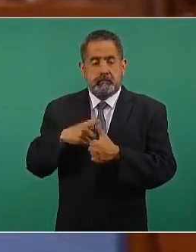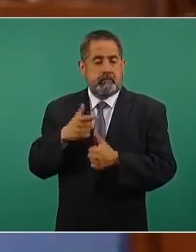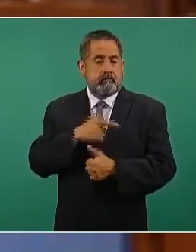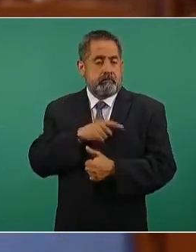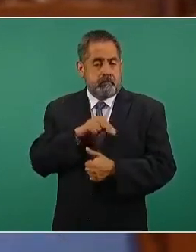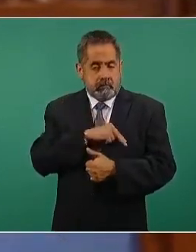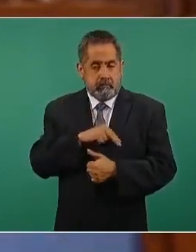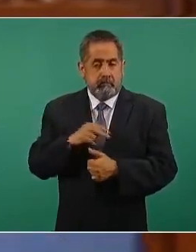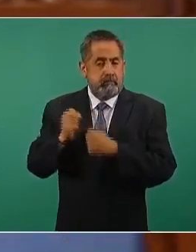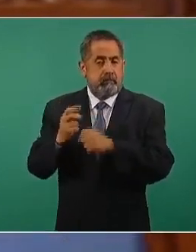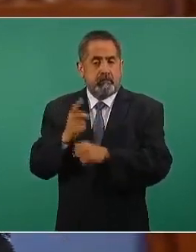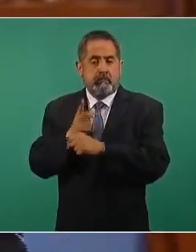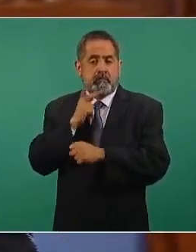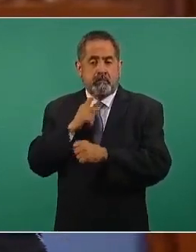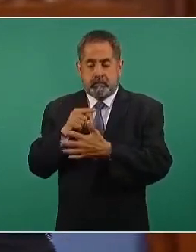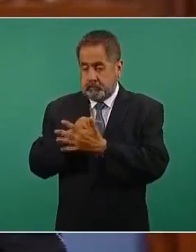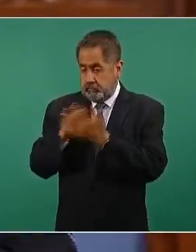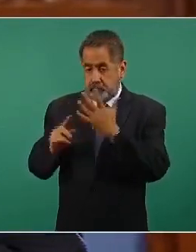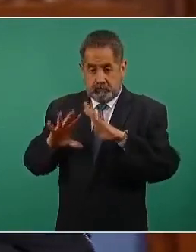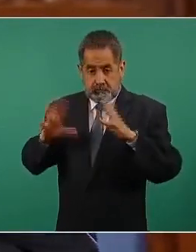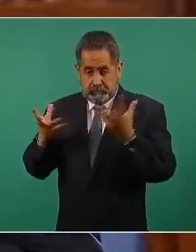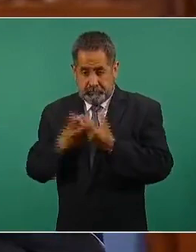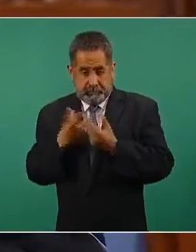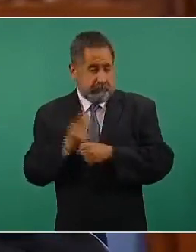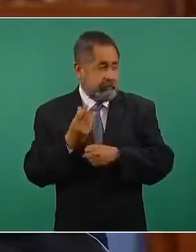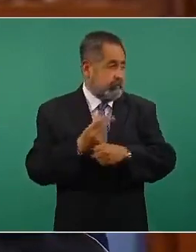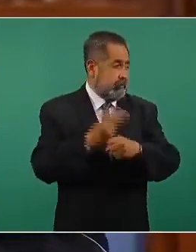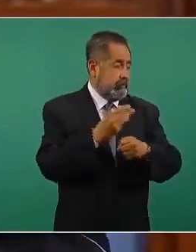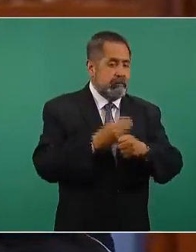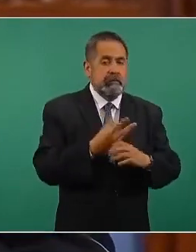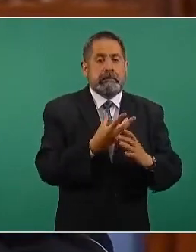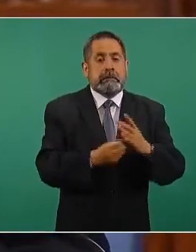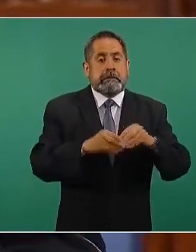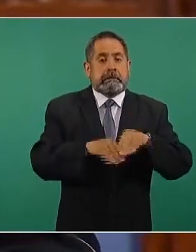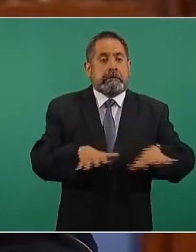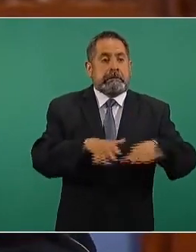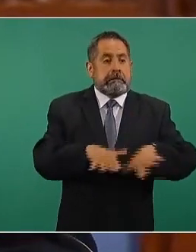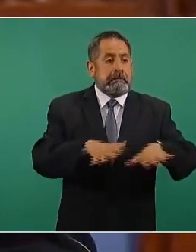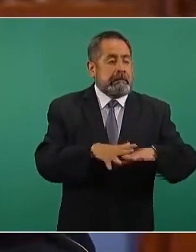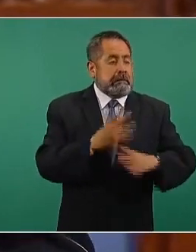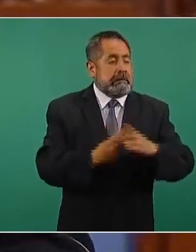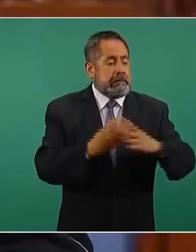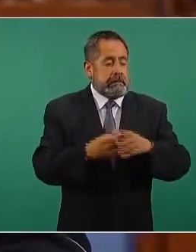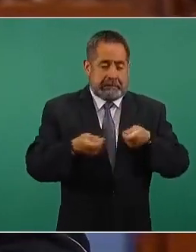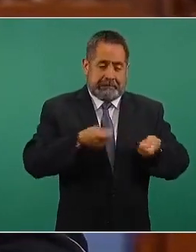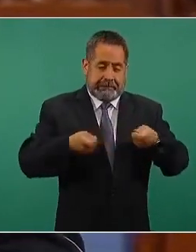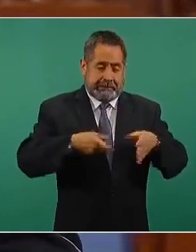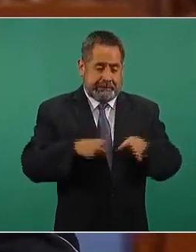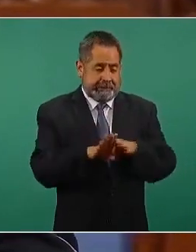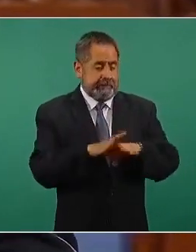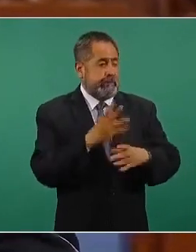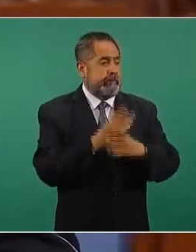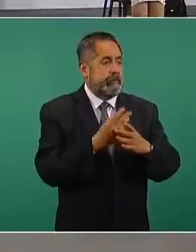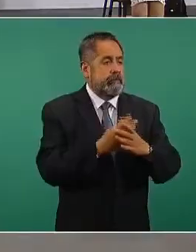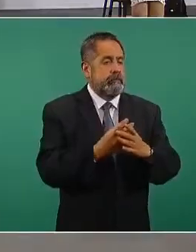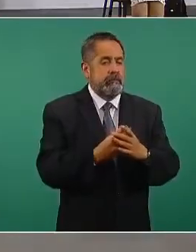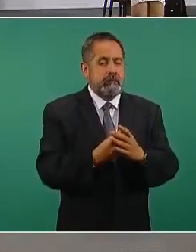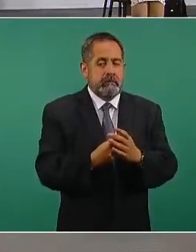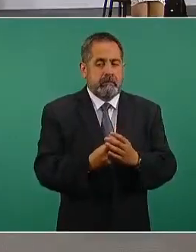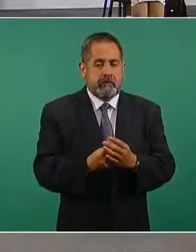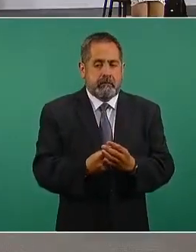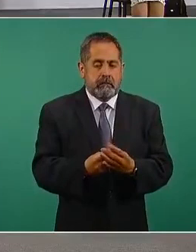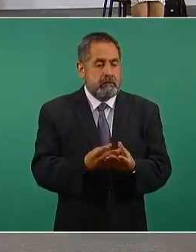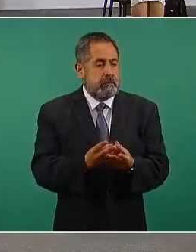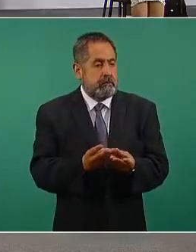Nacional, Seguridad Física de Pemex, el riesgo fue controlado, como lo dijo la licenciada Laura Velázquez, en forma inmediata. No